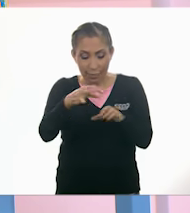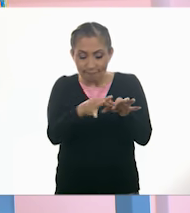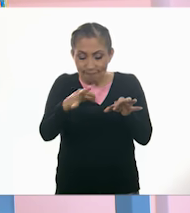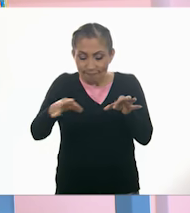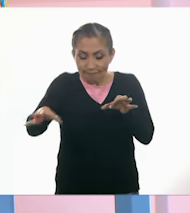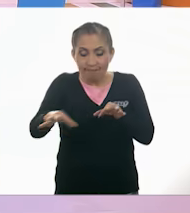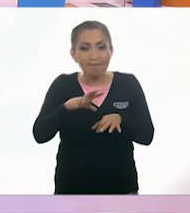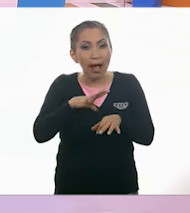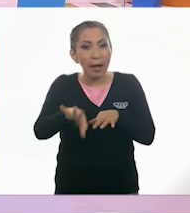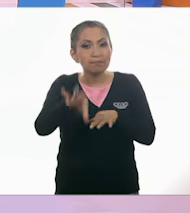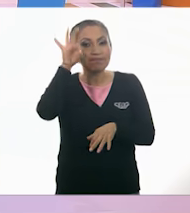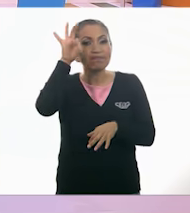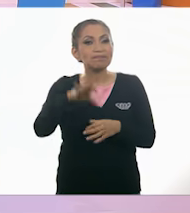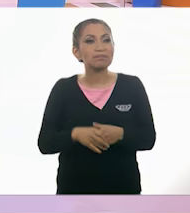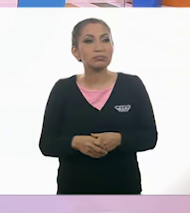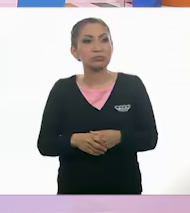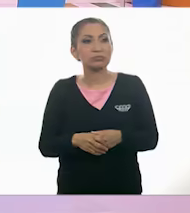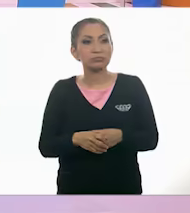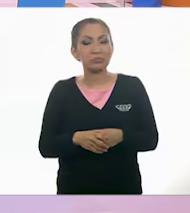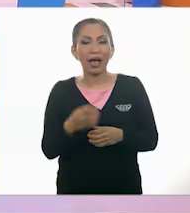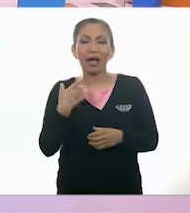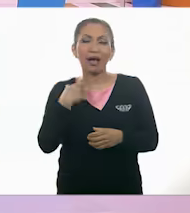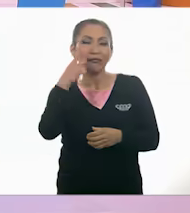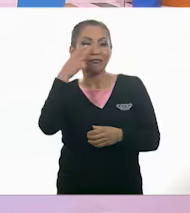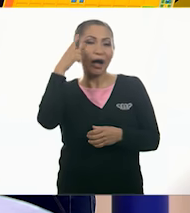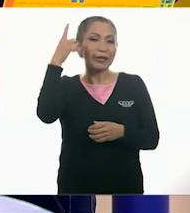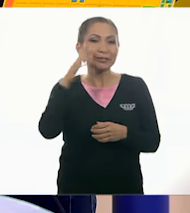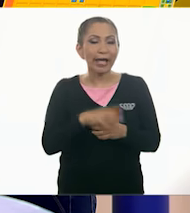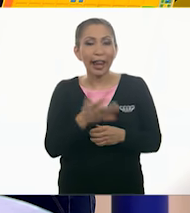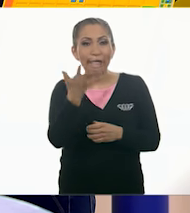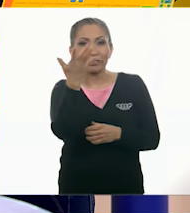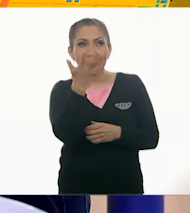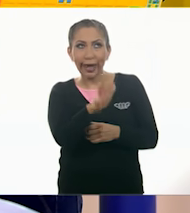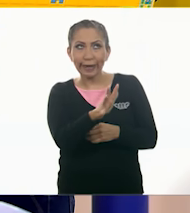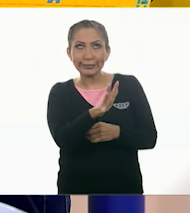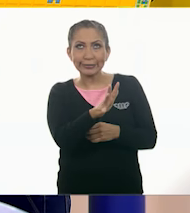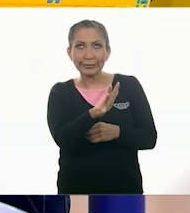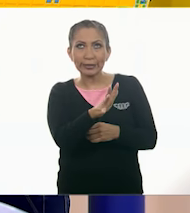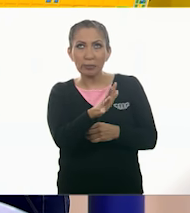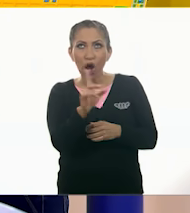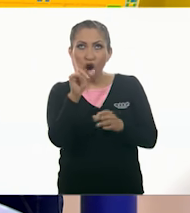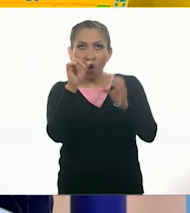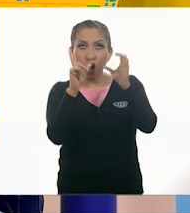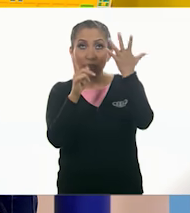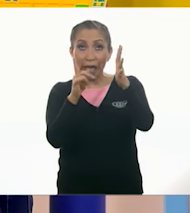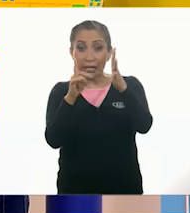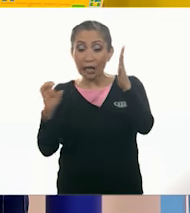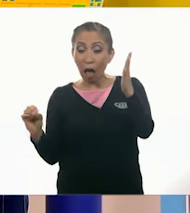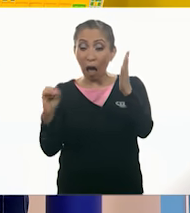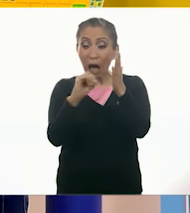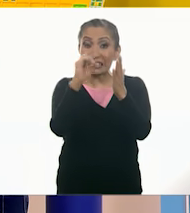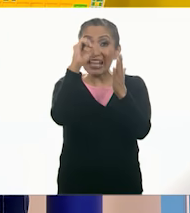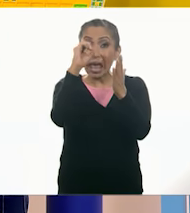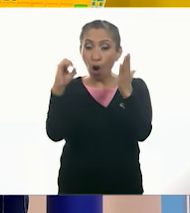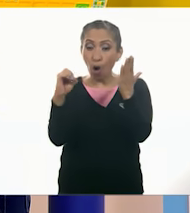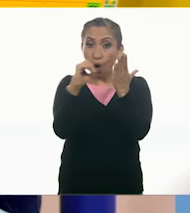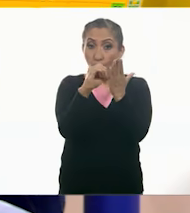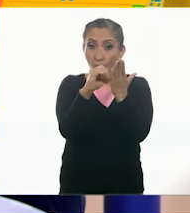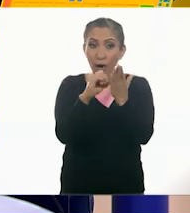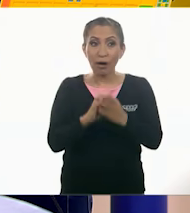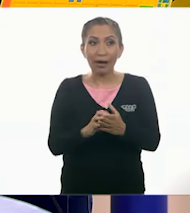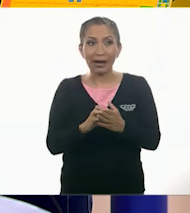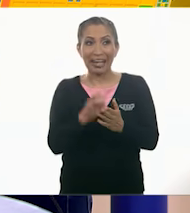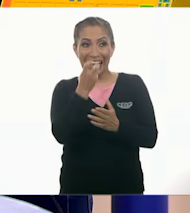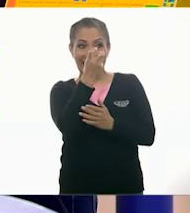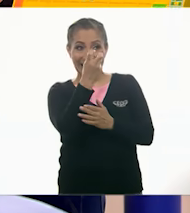Ok. Ese está muy fácil. Es un 10, pero con un 0 agregado. Y aquí